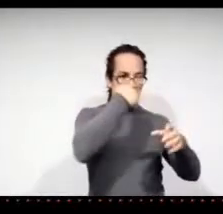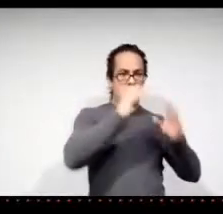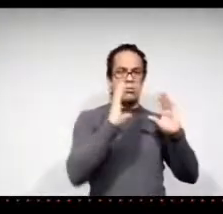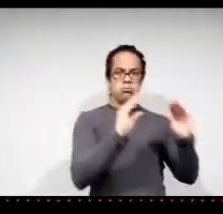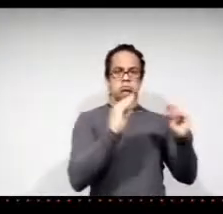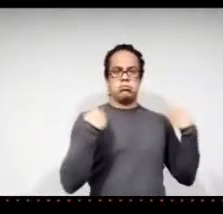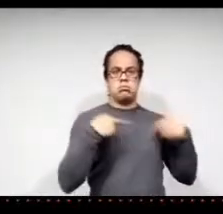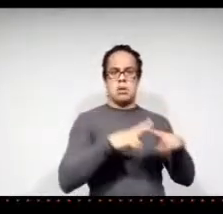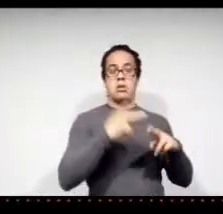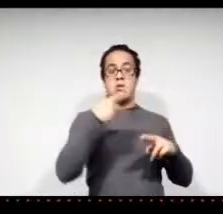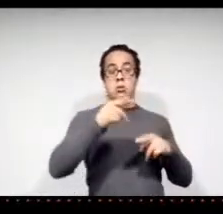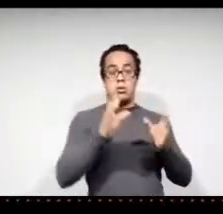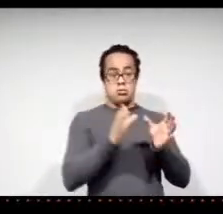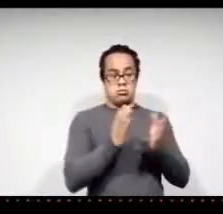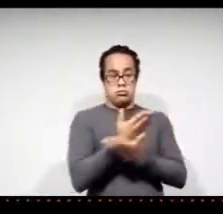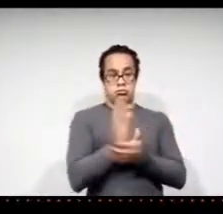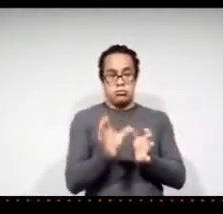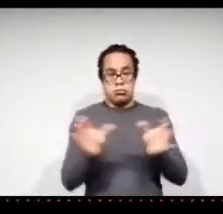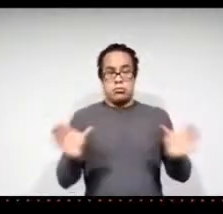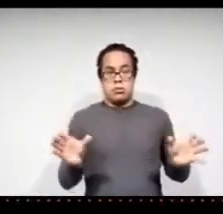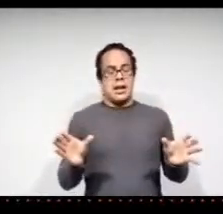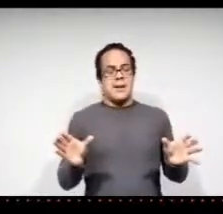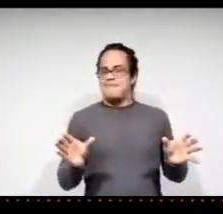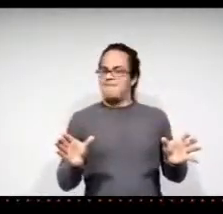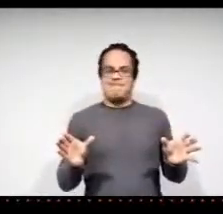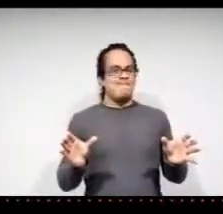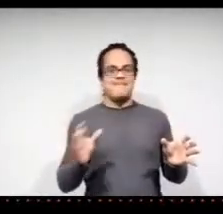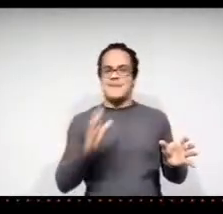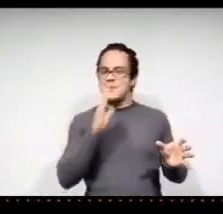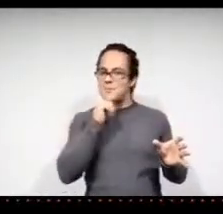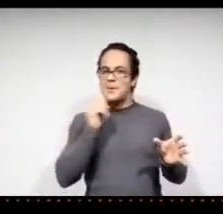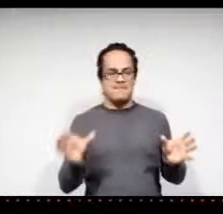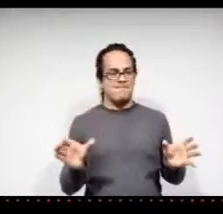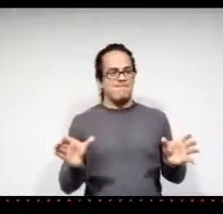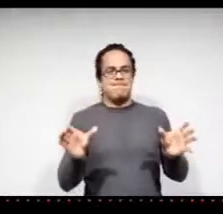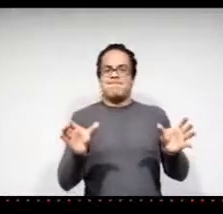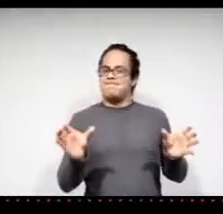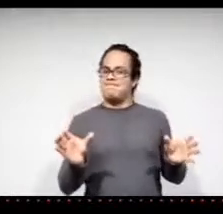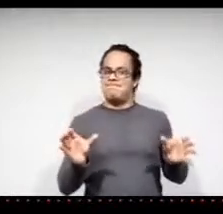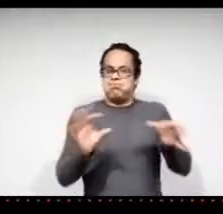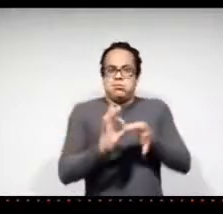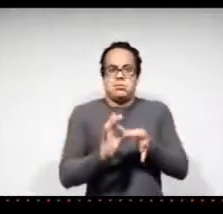no es concebible. O sea, ya están totalmente entrelazadas.